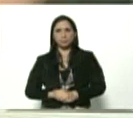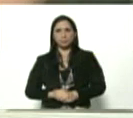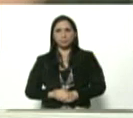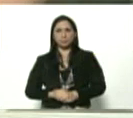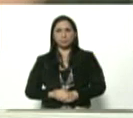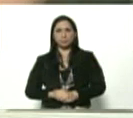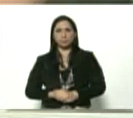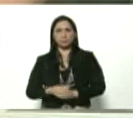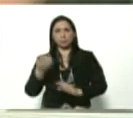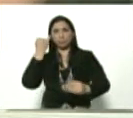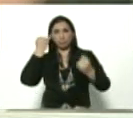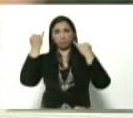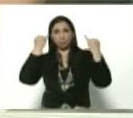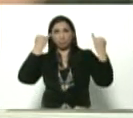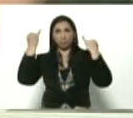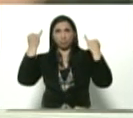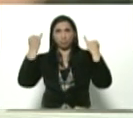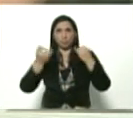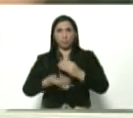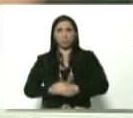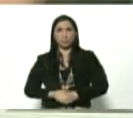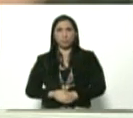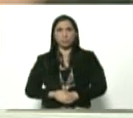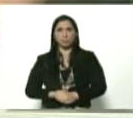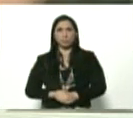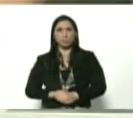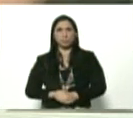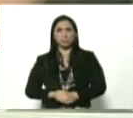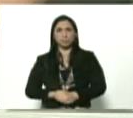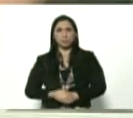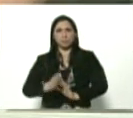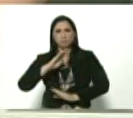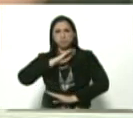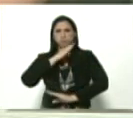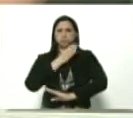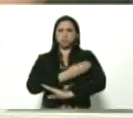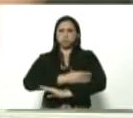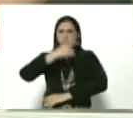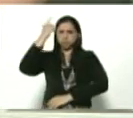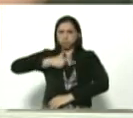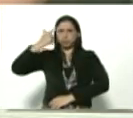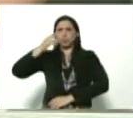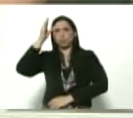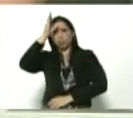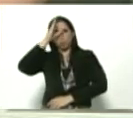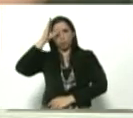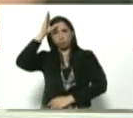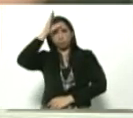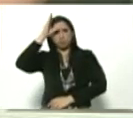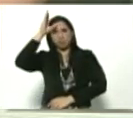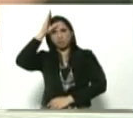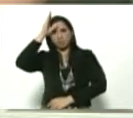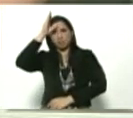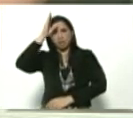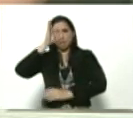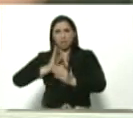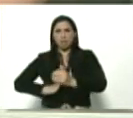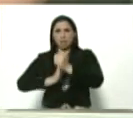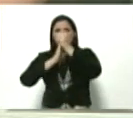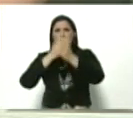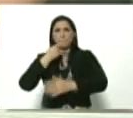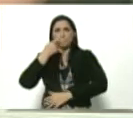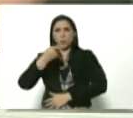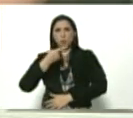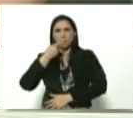a la inteligencia, al coraje y a la conciencia de los líderes políticos